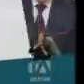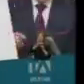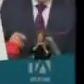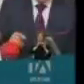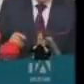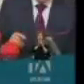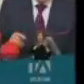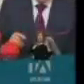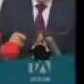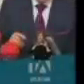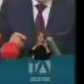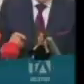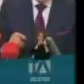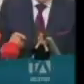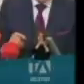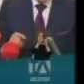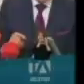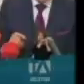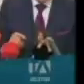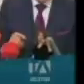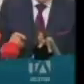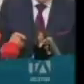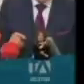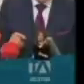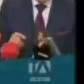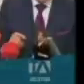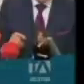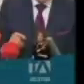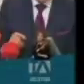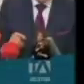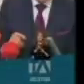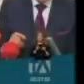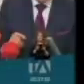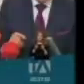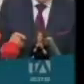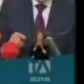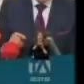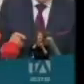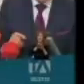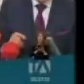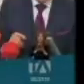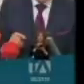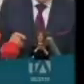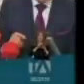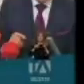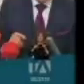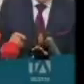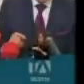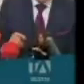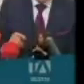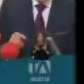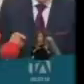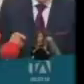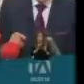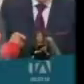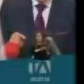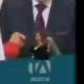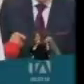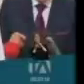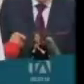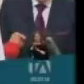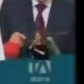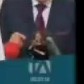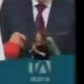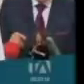cambiando el artículo 102, que regula a medios televisivos y de video, por el artículo 103, sobre contenidos musicales.